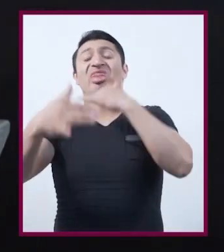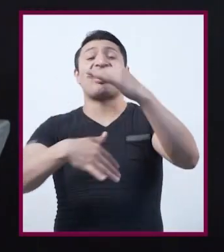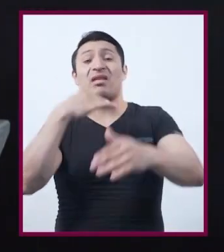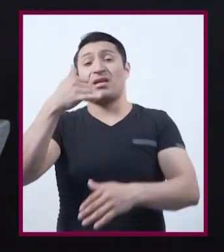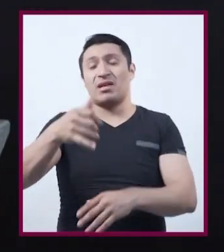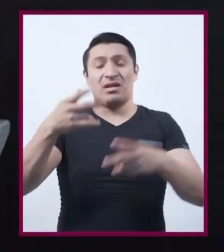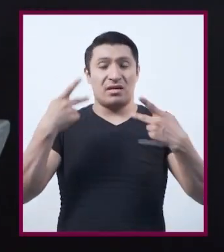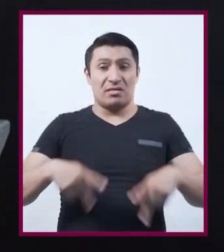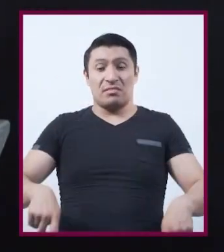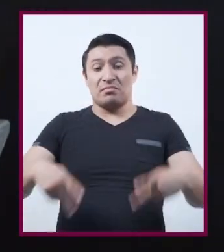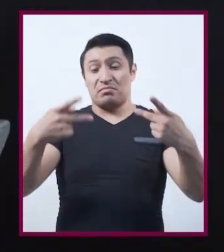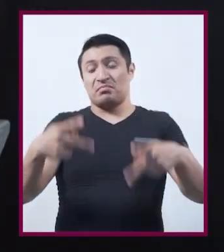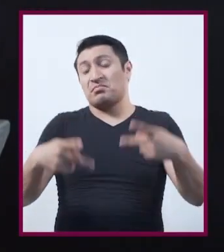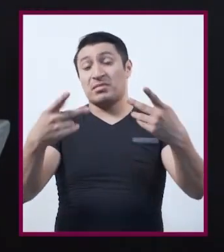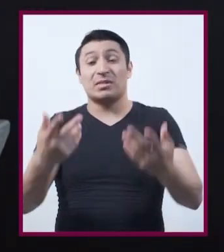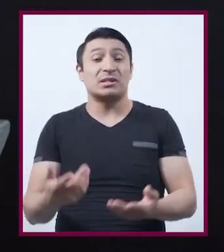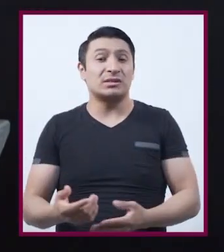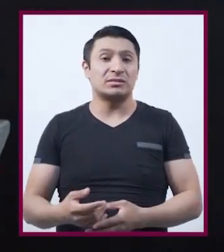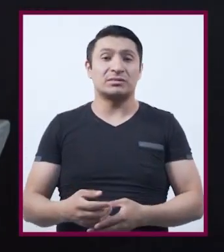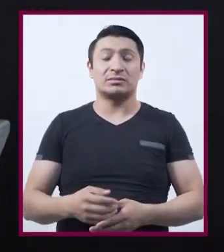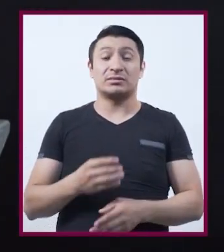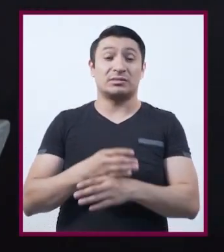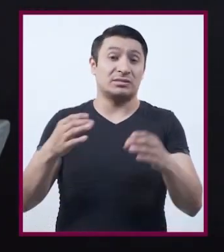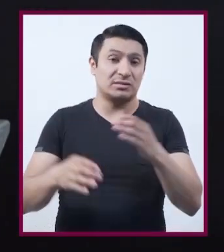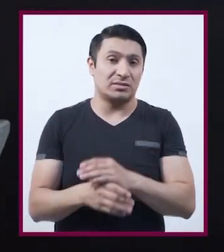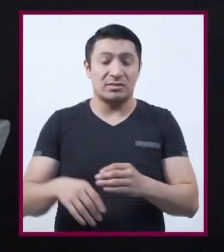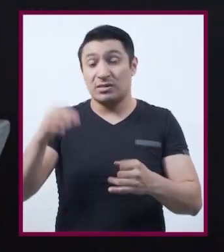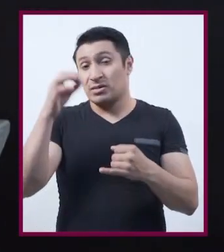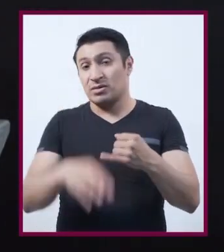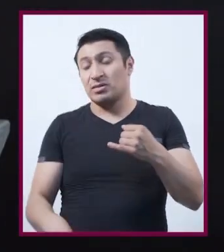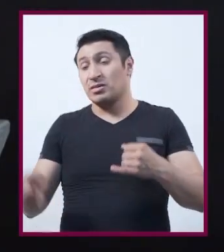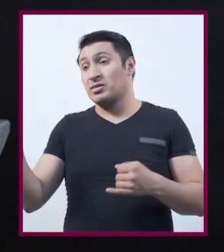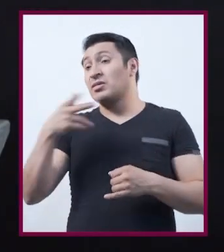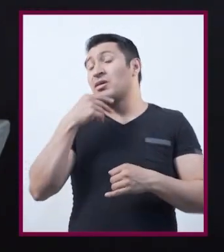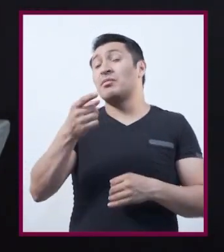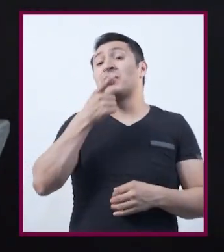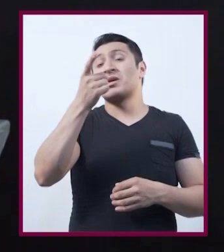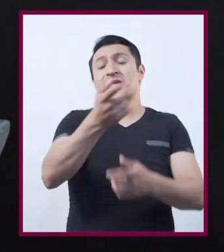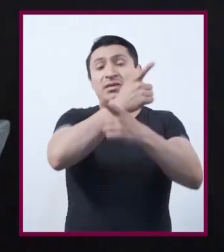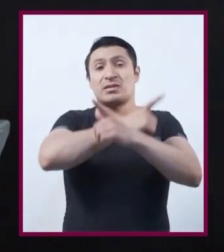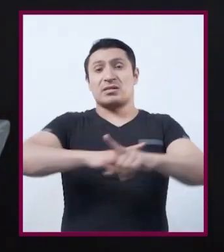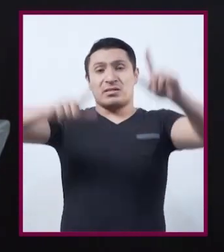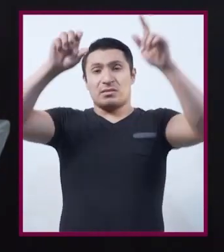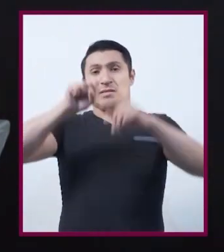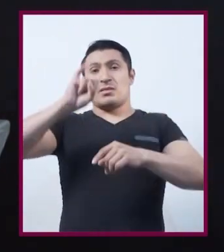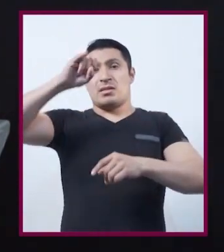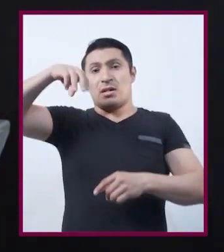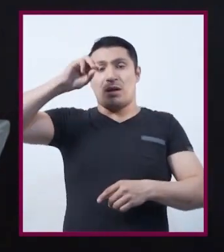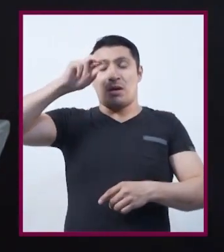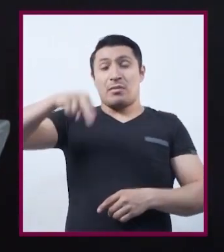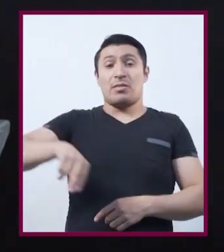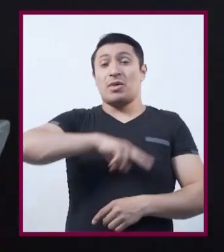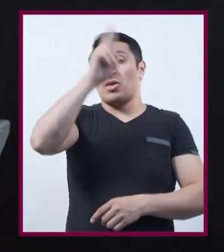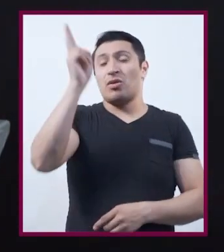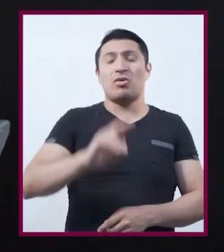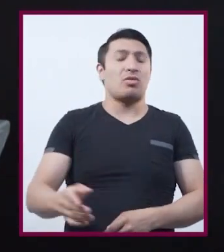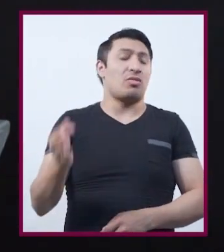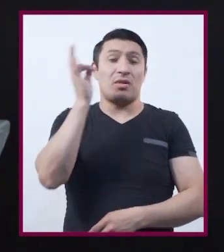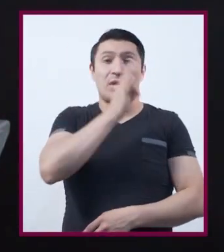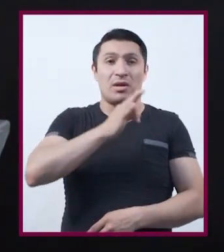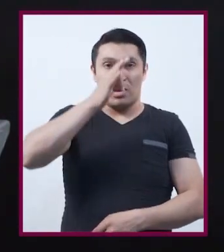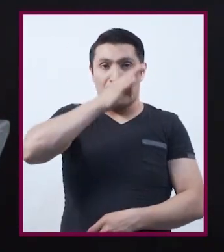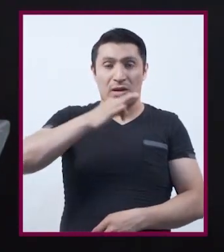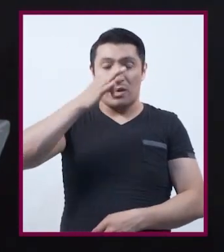¿Tú crees que verdaderamente existían buenos y malos en la historia del mundo? ¿Consideras pertinente la división entre victimarios y